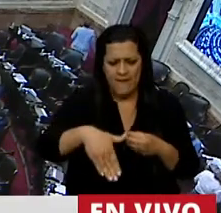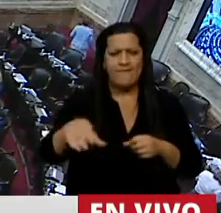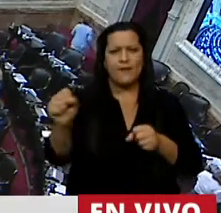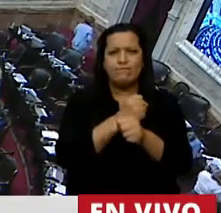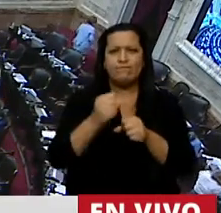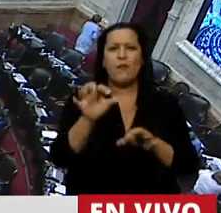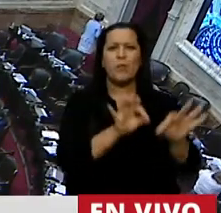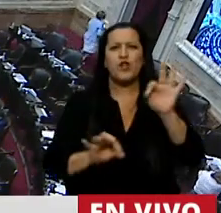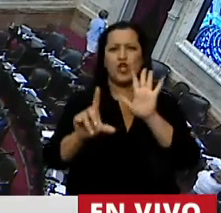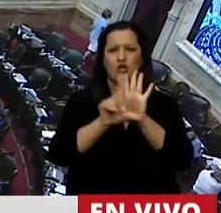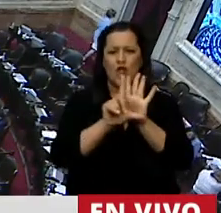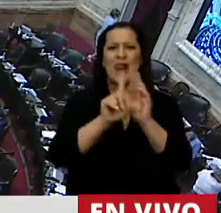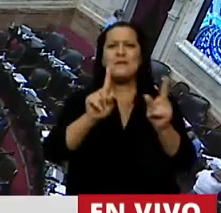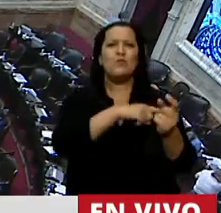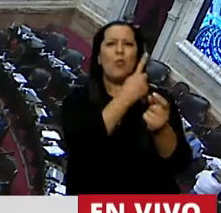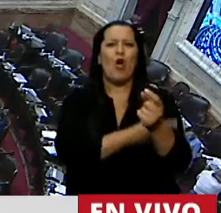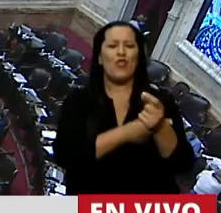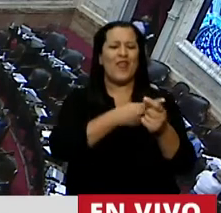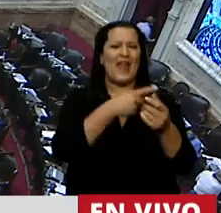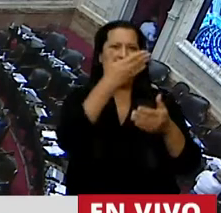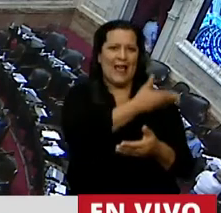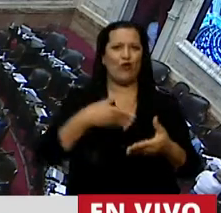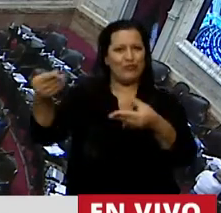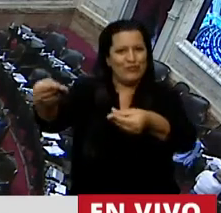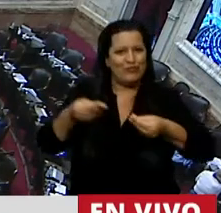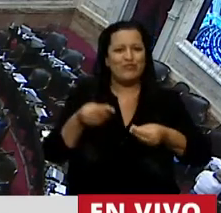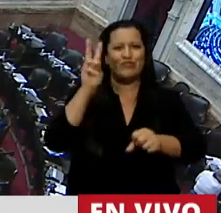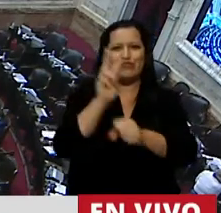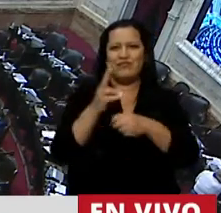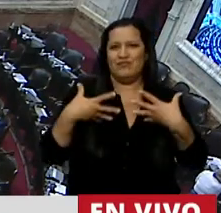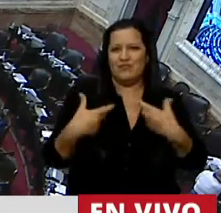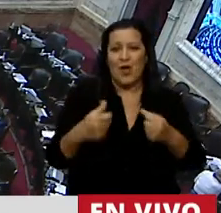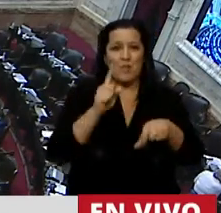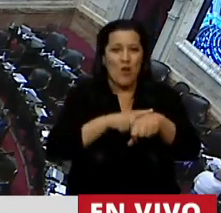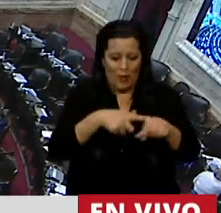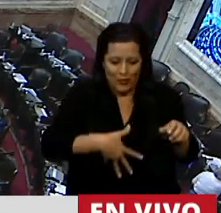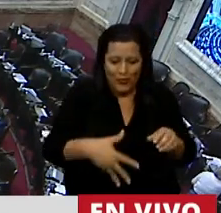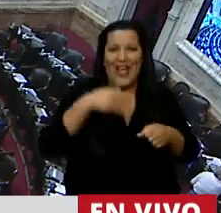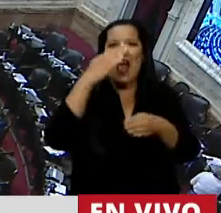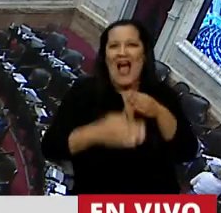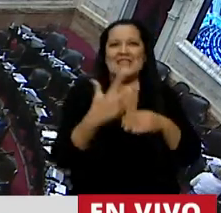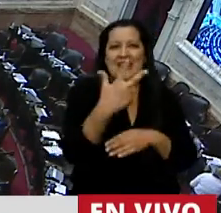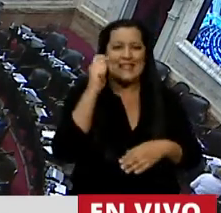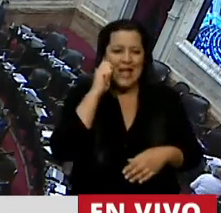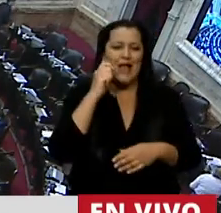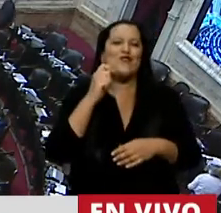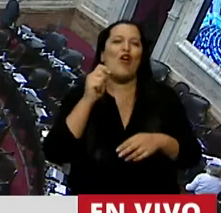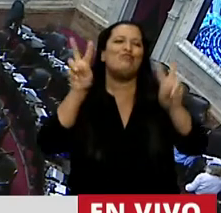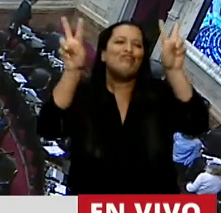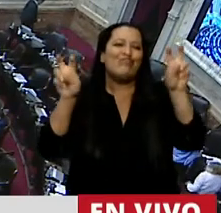proyecto de ley enviado por el Poder Ejecutivo de Atención y Cuidado Integral de la Salud durante el Embarazo y la Primera Infancia, conocido como Mil